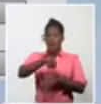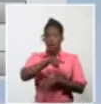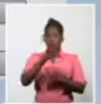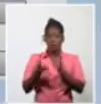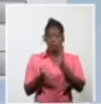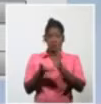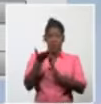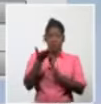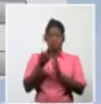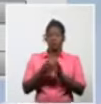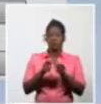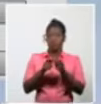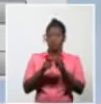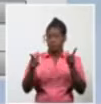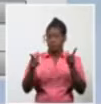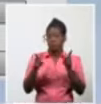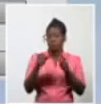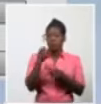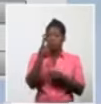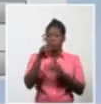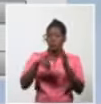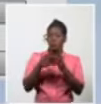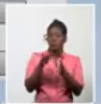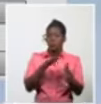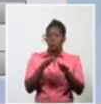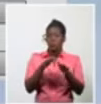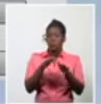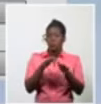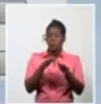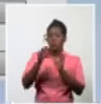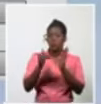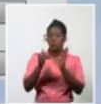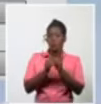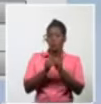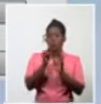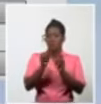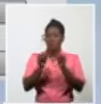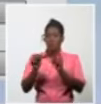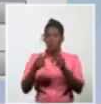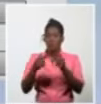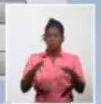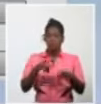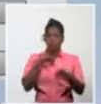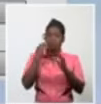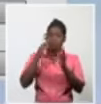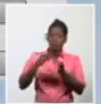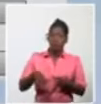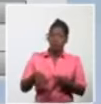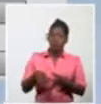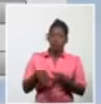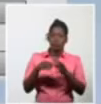En un solo día, 4.608 fallecidos, para un total de